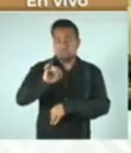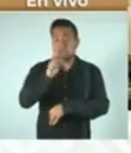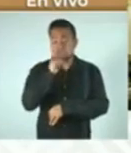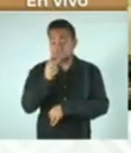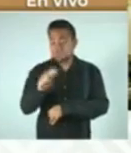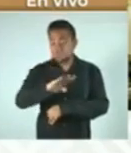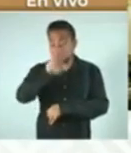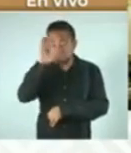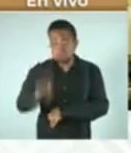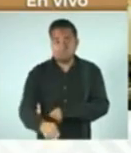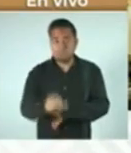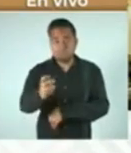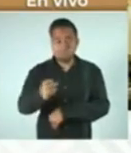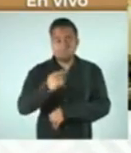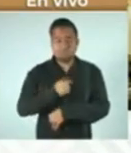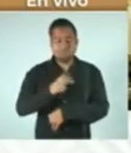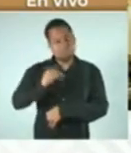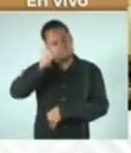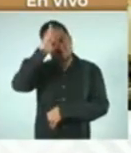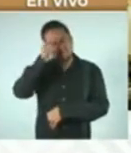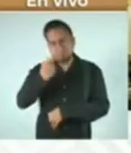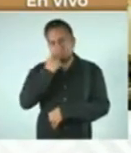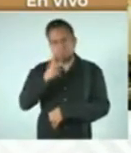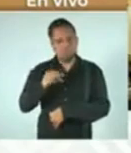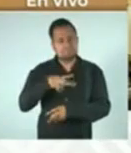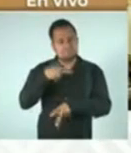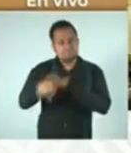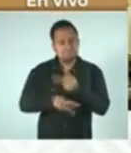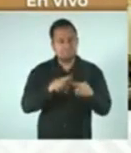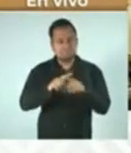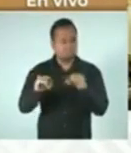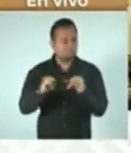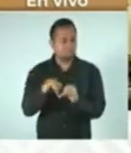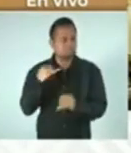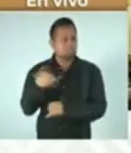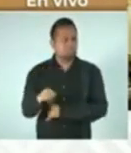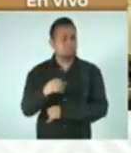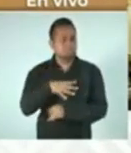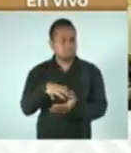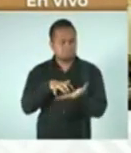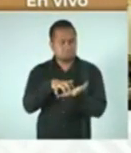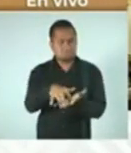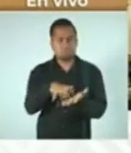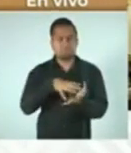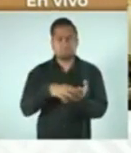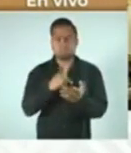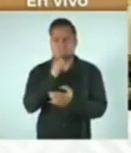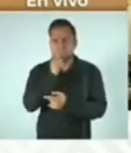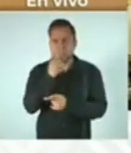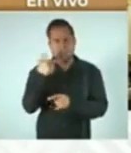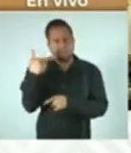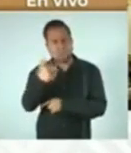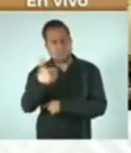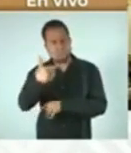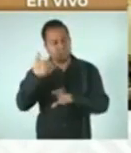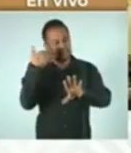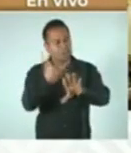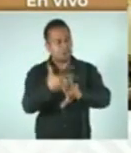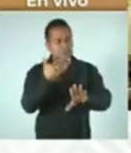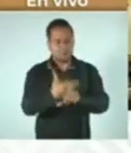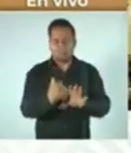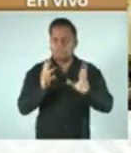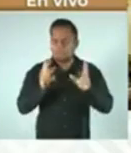investigación. Por eso no compartimos de que no hay presencia de las instituciones. Las propias instituciones han sido agredidas, ya